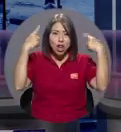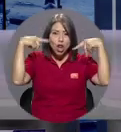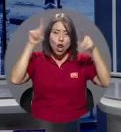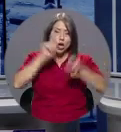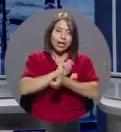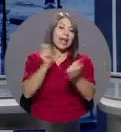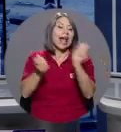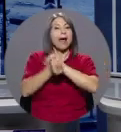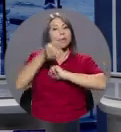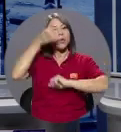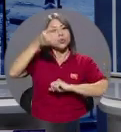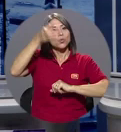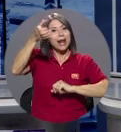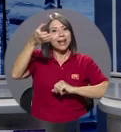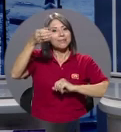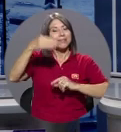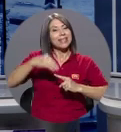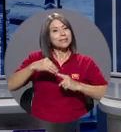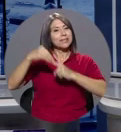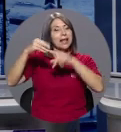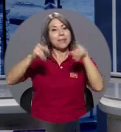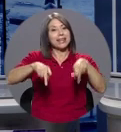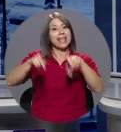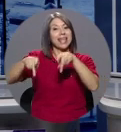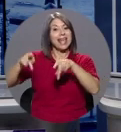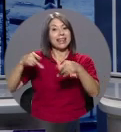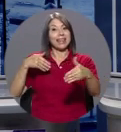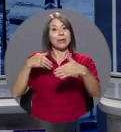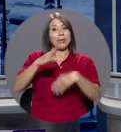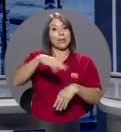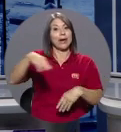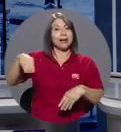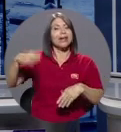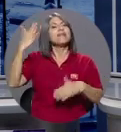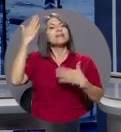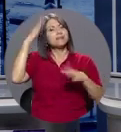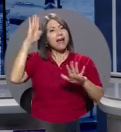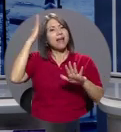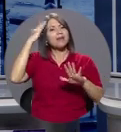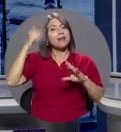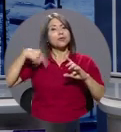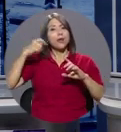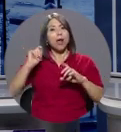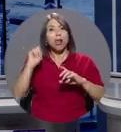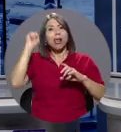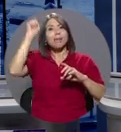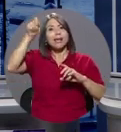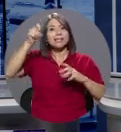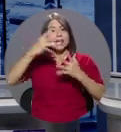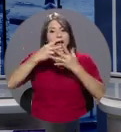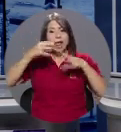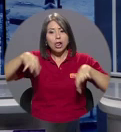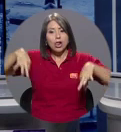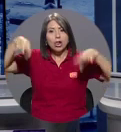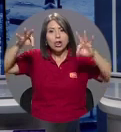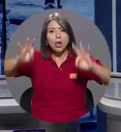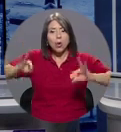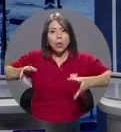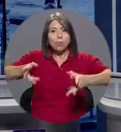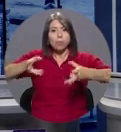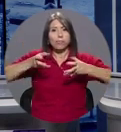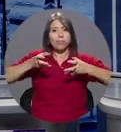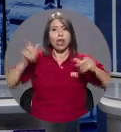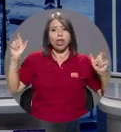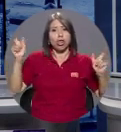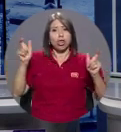pescadores, hablando del sector marino, donde ya sabemos que la pesca como tal pues ha ido disminuyendo. No sabemos qué va a